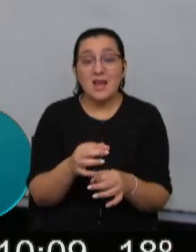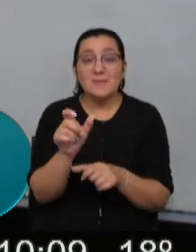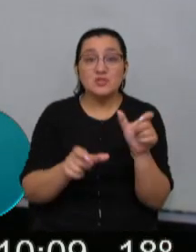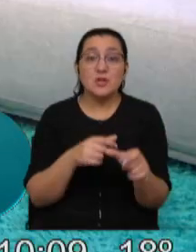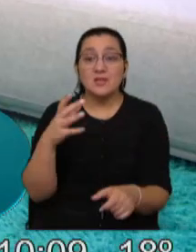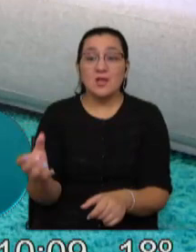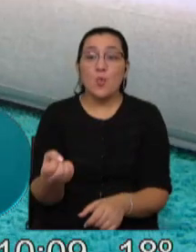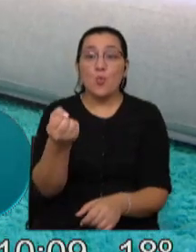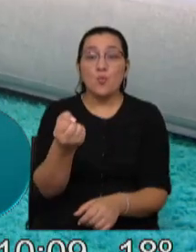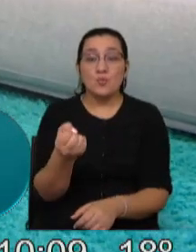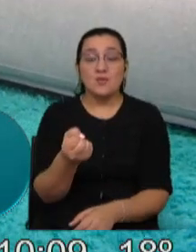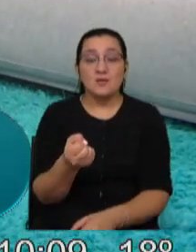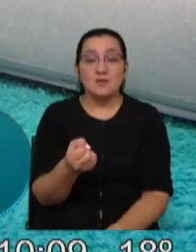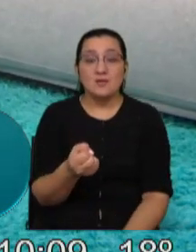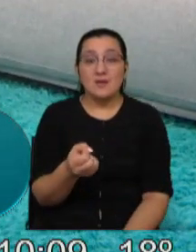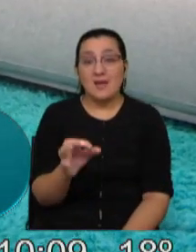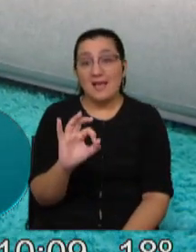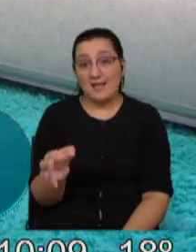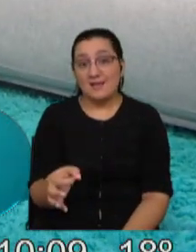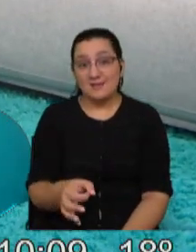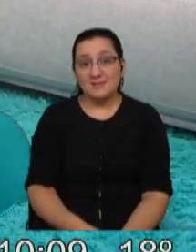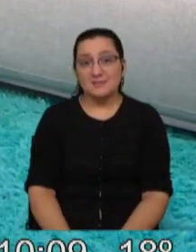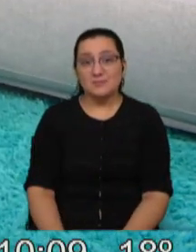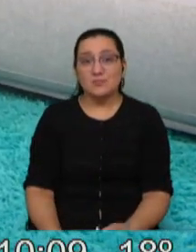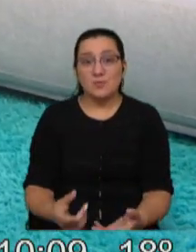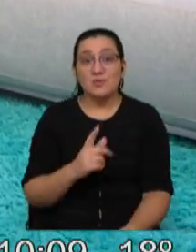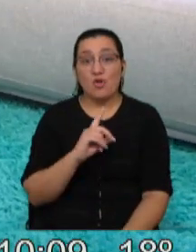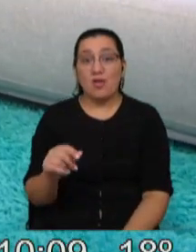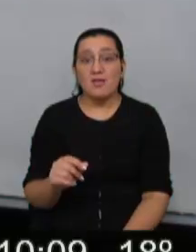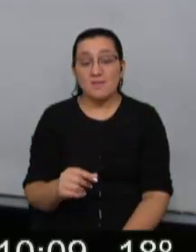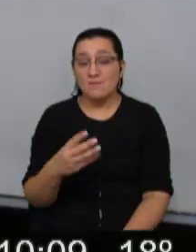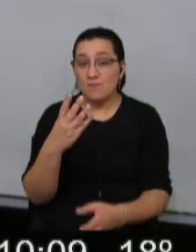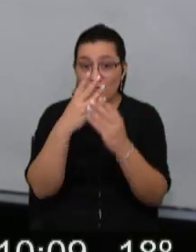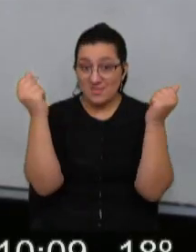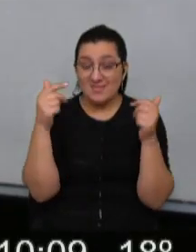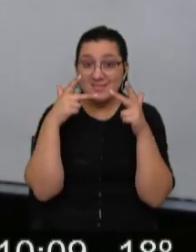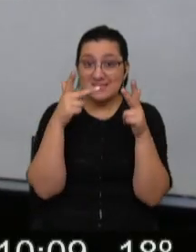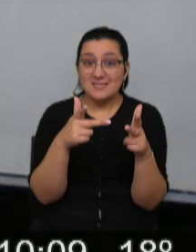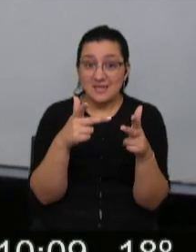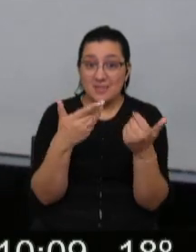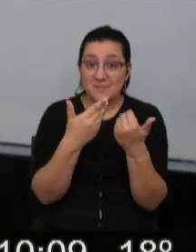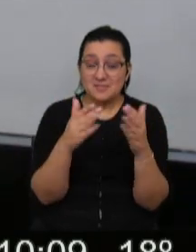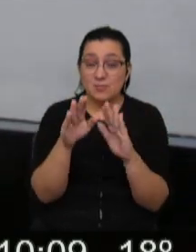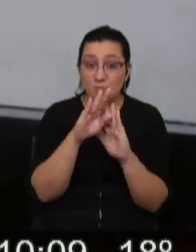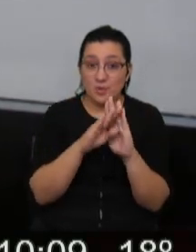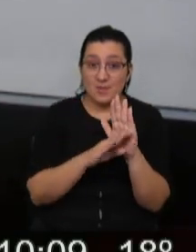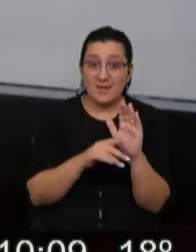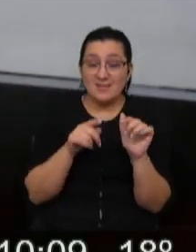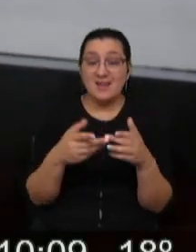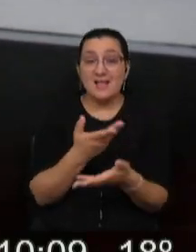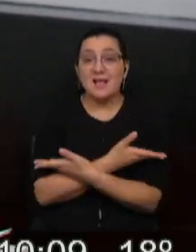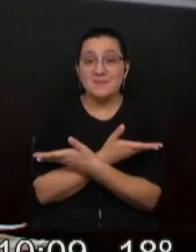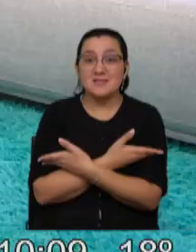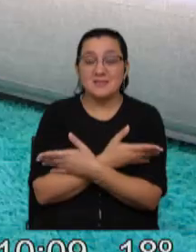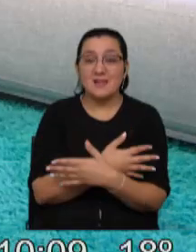abre la boquita. Seguramente funciona. Amor. Me tengo que ir. Señores, me olvidé de decirles desde el principio del programa que la tenemos acá. Esta es la camiseta